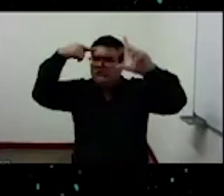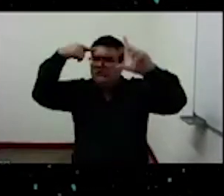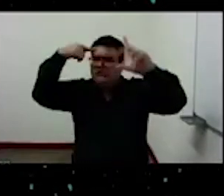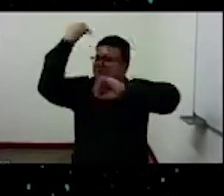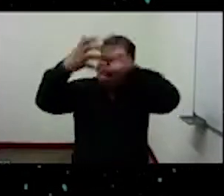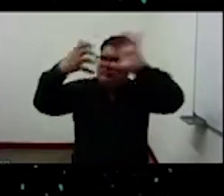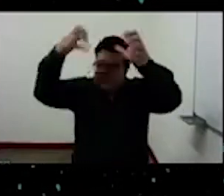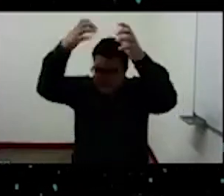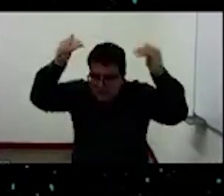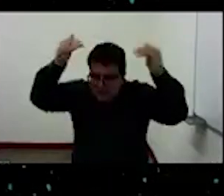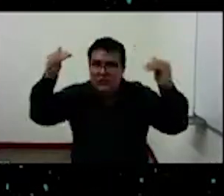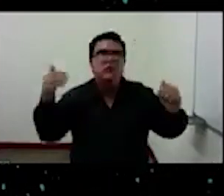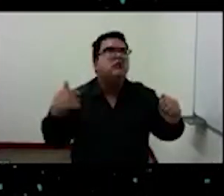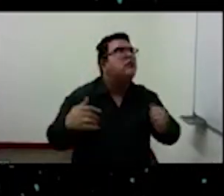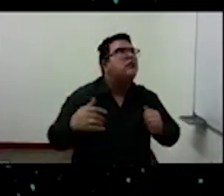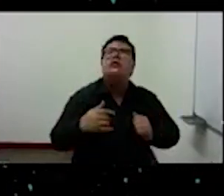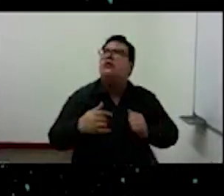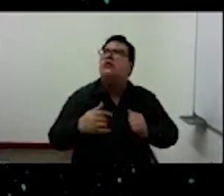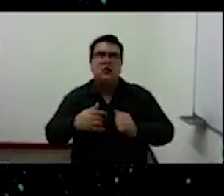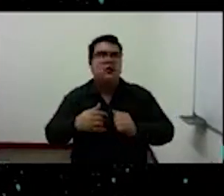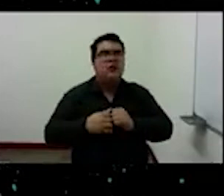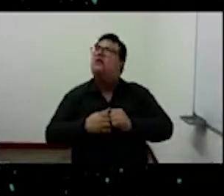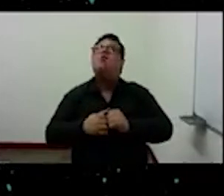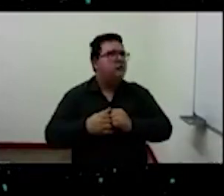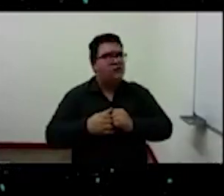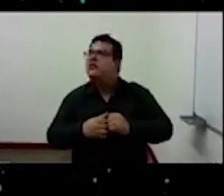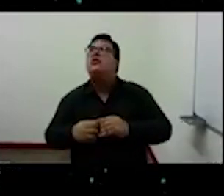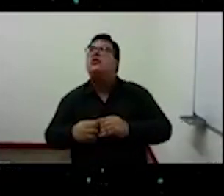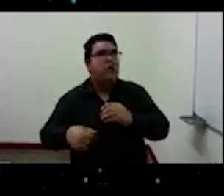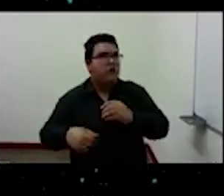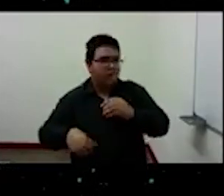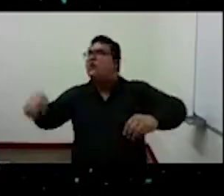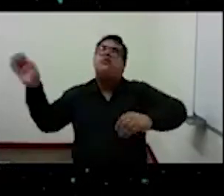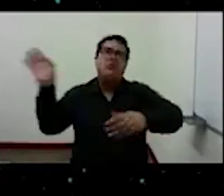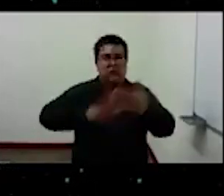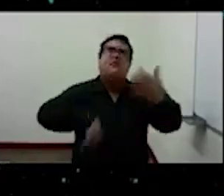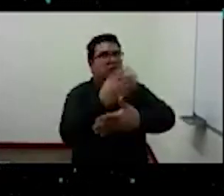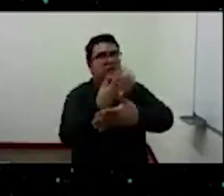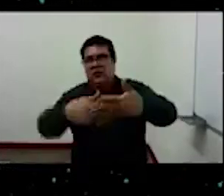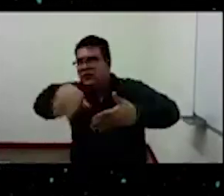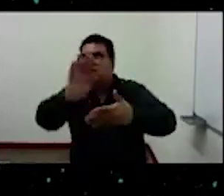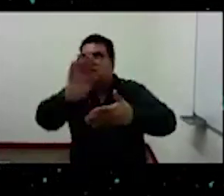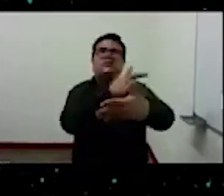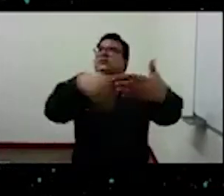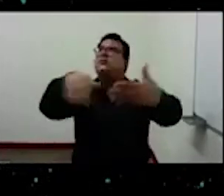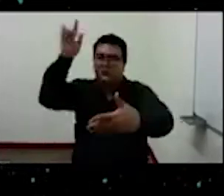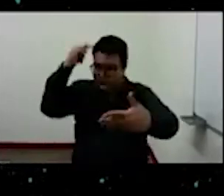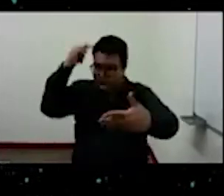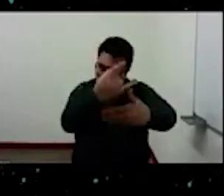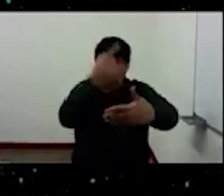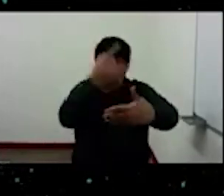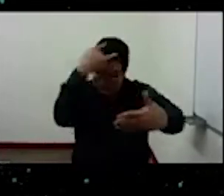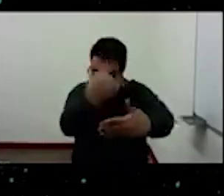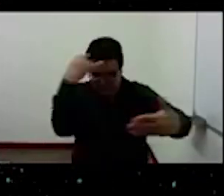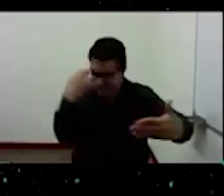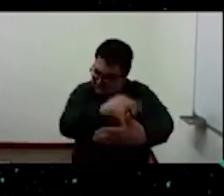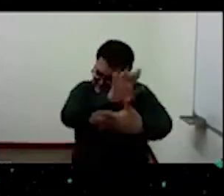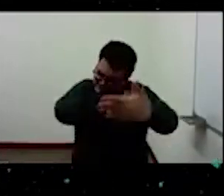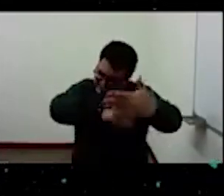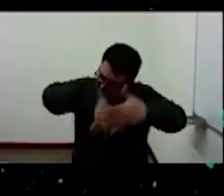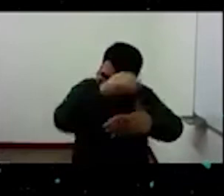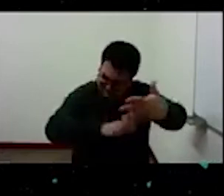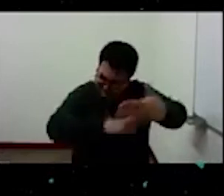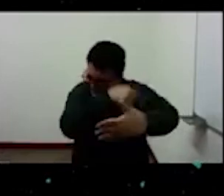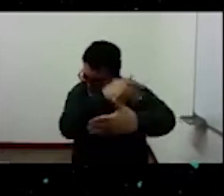naciente, hasta los primeros trazos caóticos a significantes del diagrama. Todo ese tiempo de la pintura